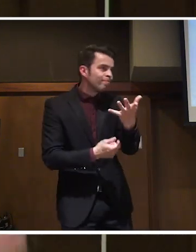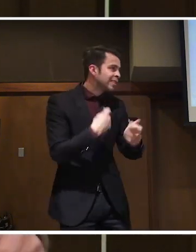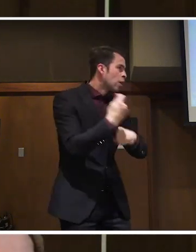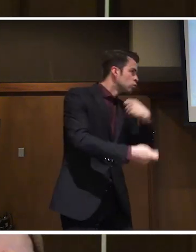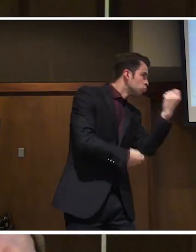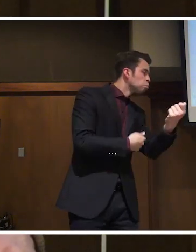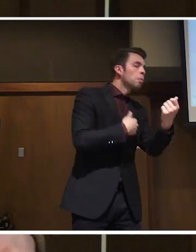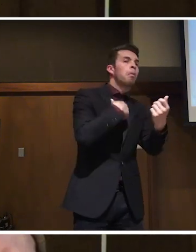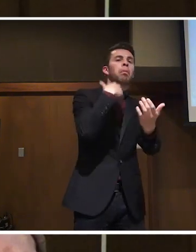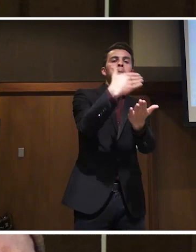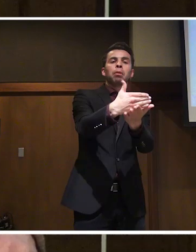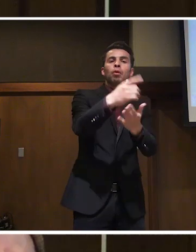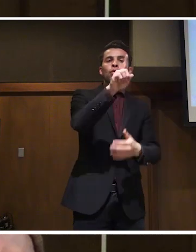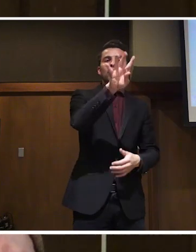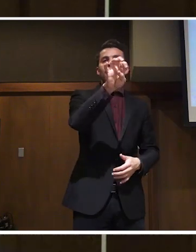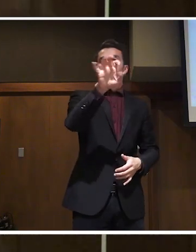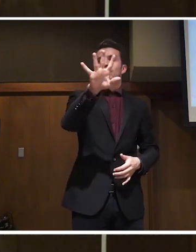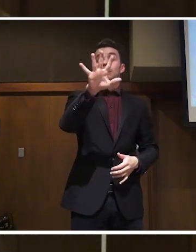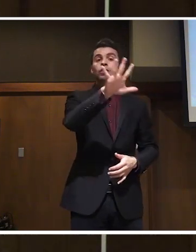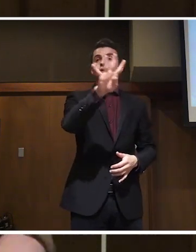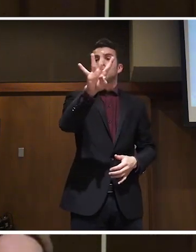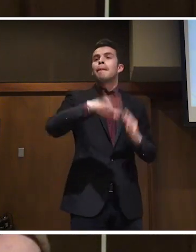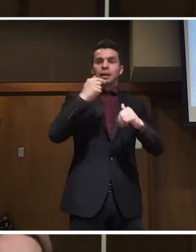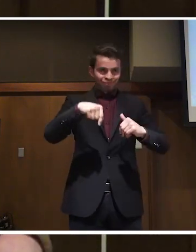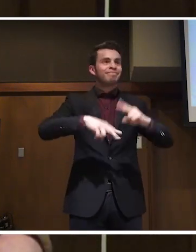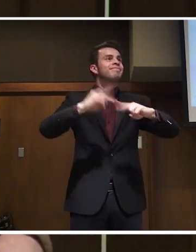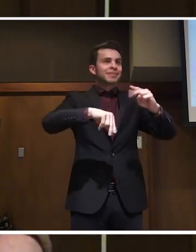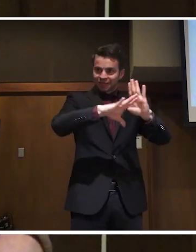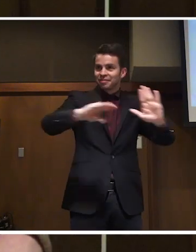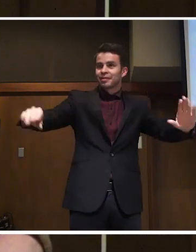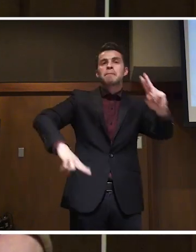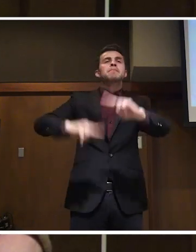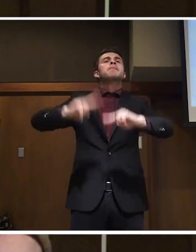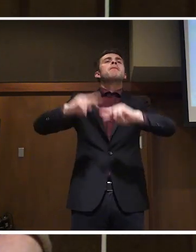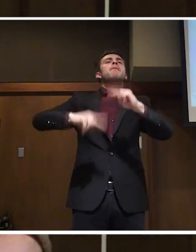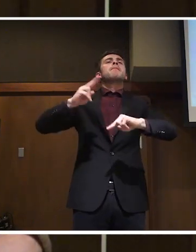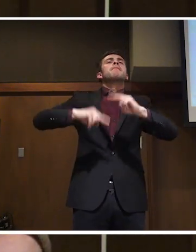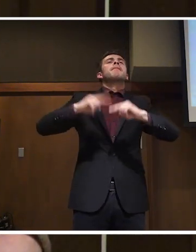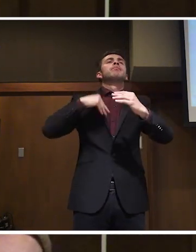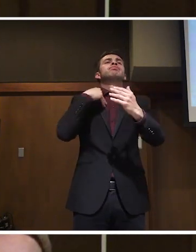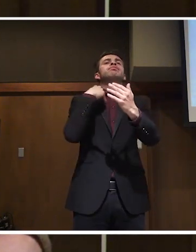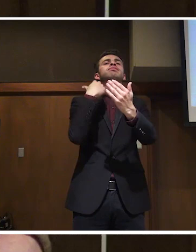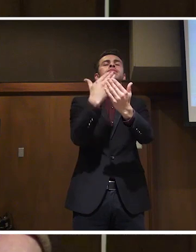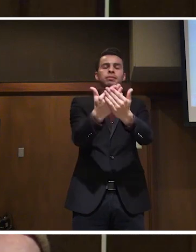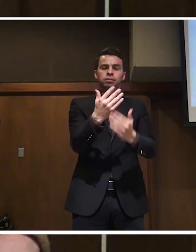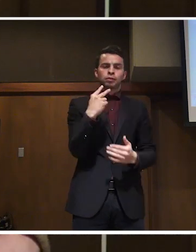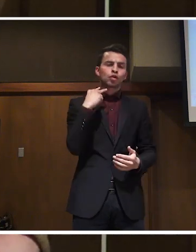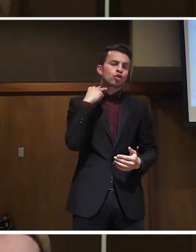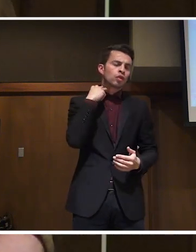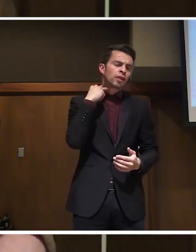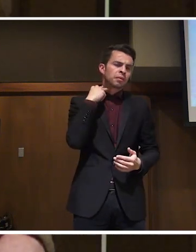año 54-55 empezaron a construir esta biblioteca Luis Ángel Arango, que se terminó de construir en noviembre o diciembre